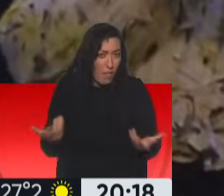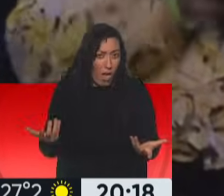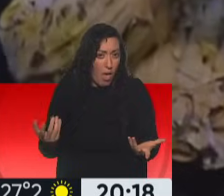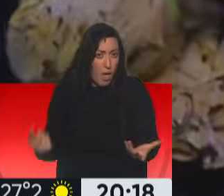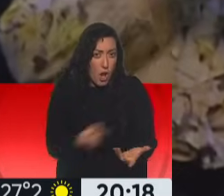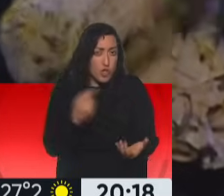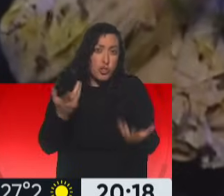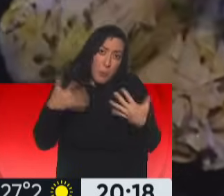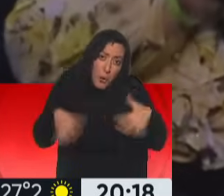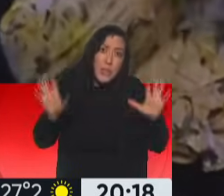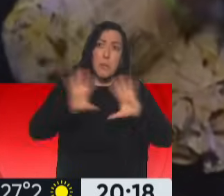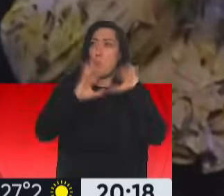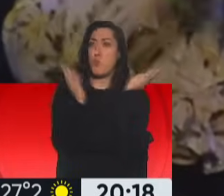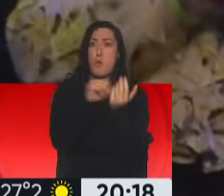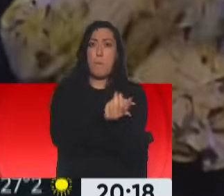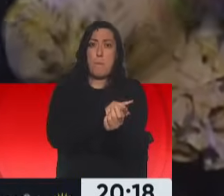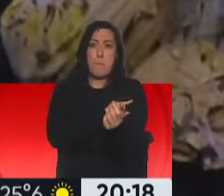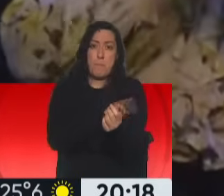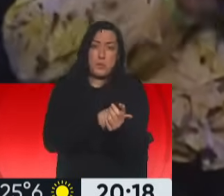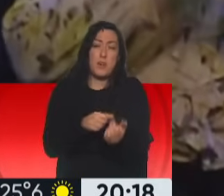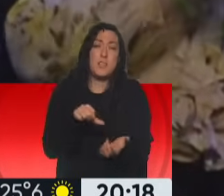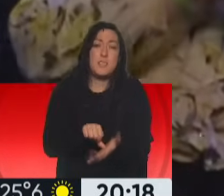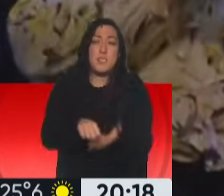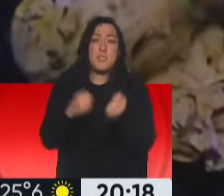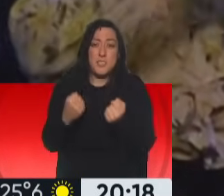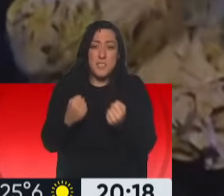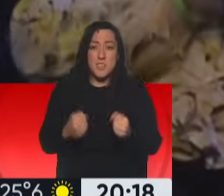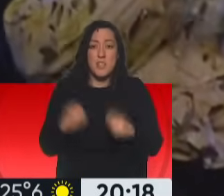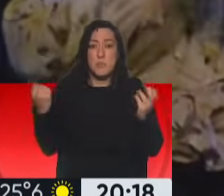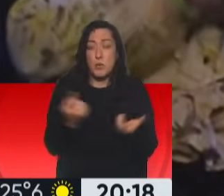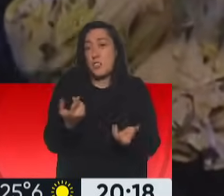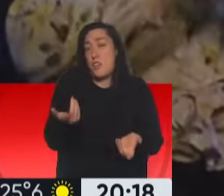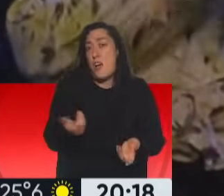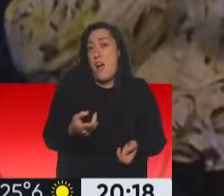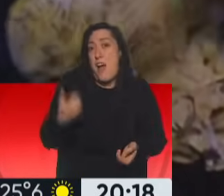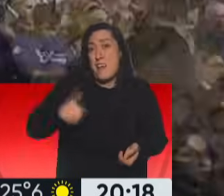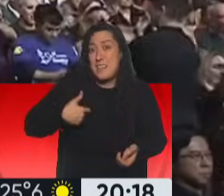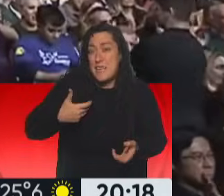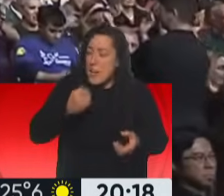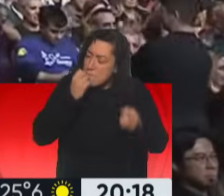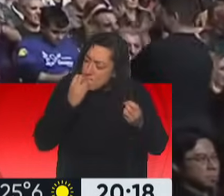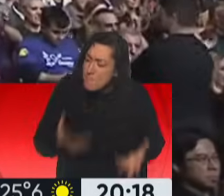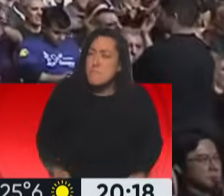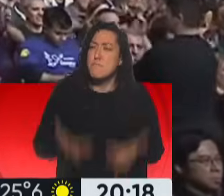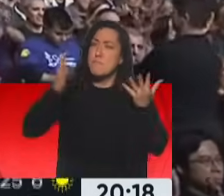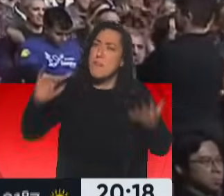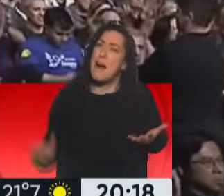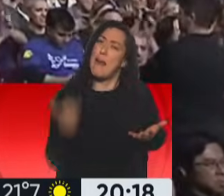una gran potencia mundial. Por lo tanto, estamos haciendo grande Argentina nuevamente.